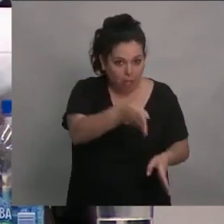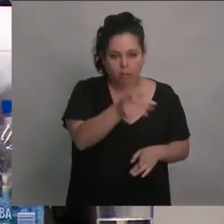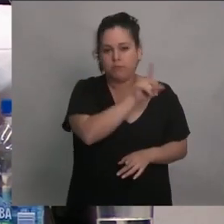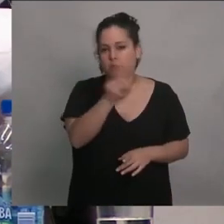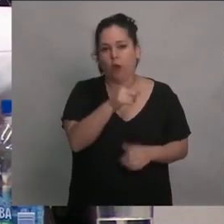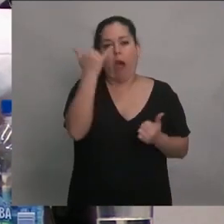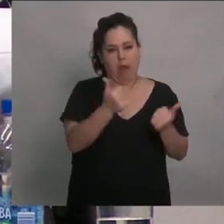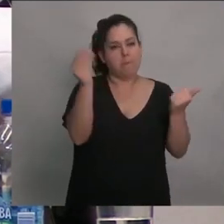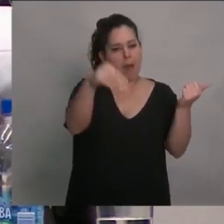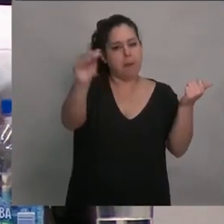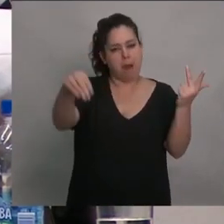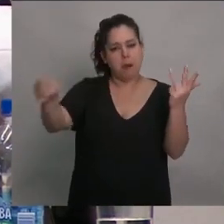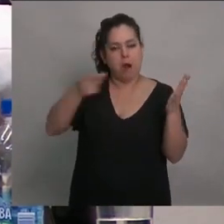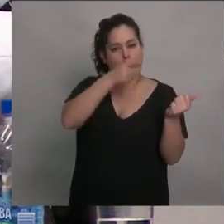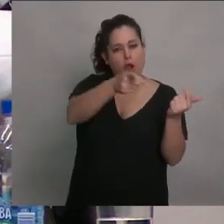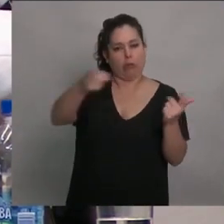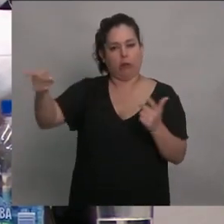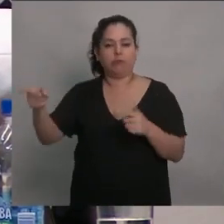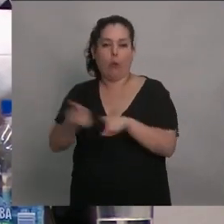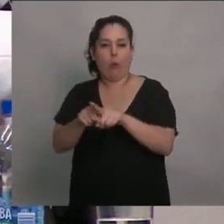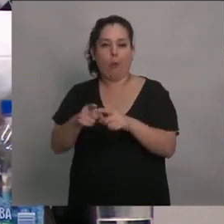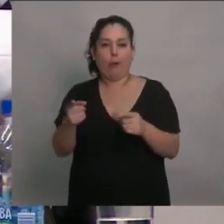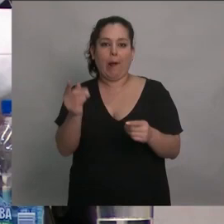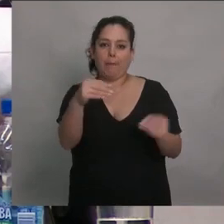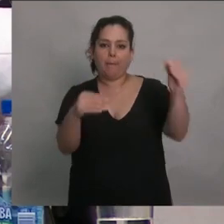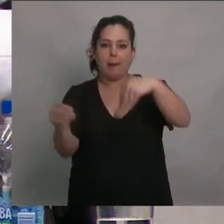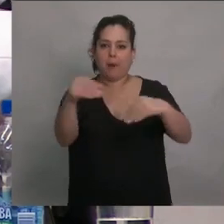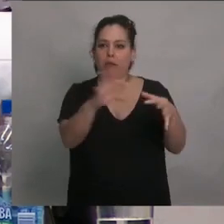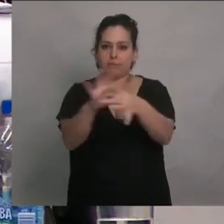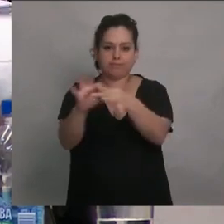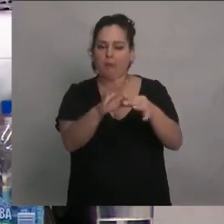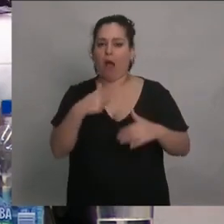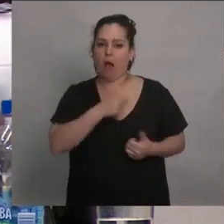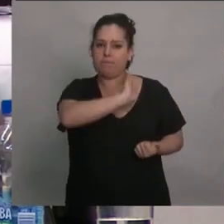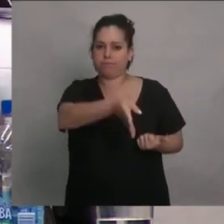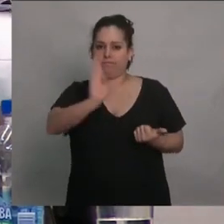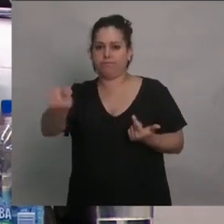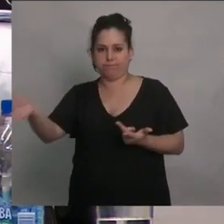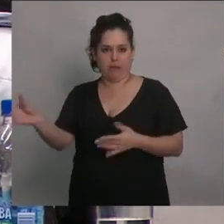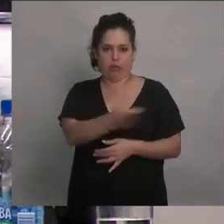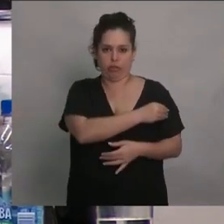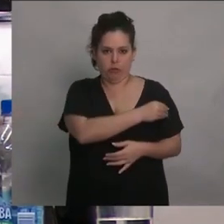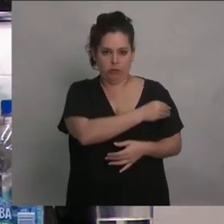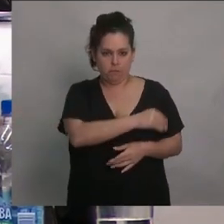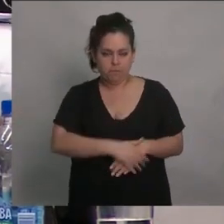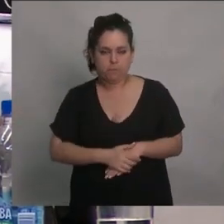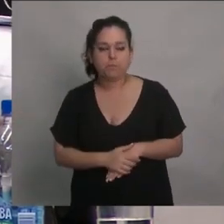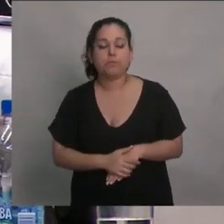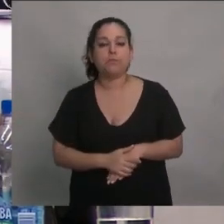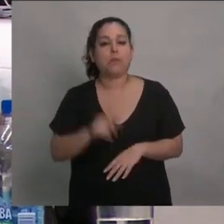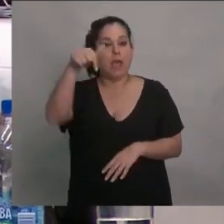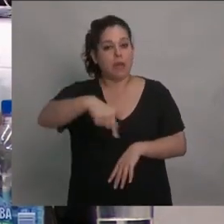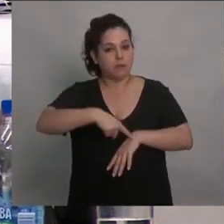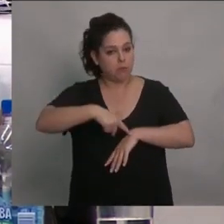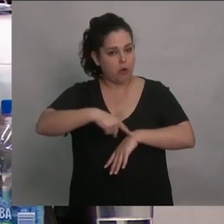patriarcado alimentándose y alimentando estas otras dimensiones de poder. En este momento estamos